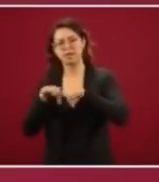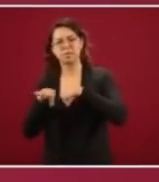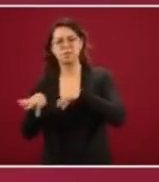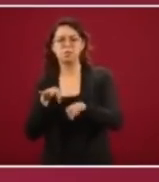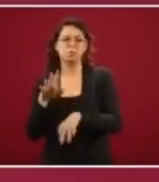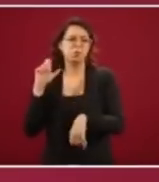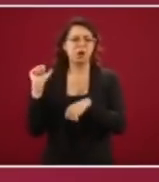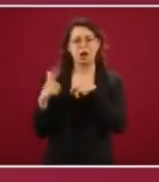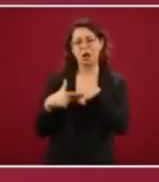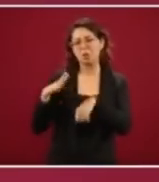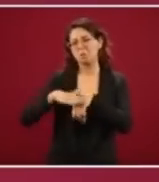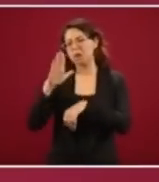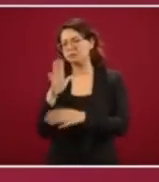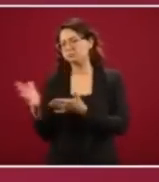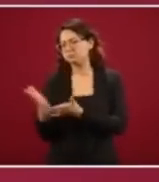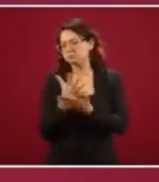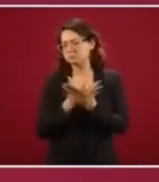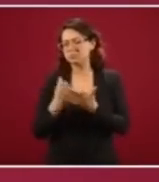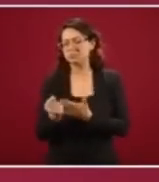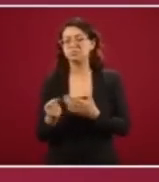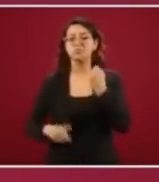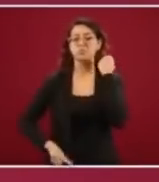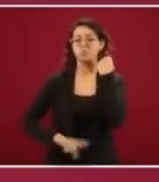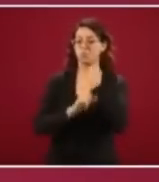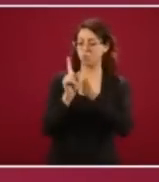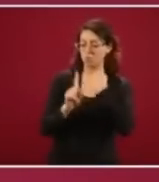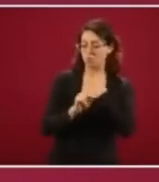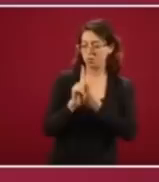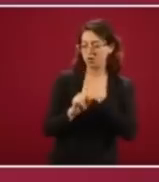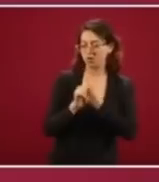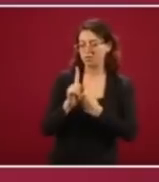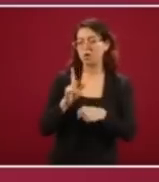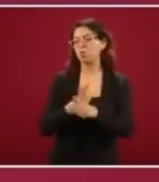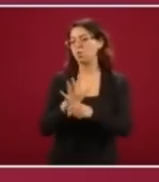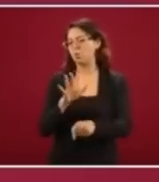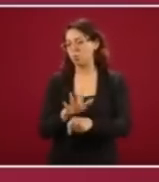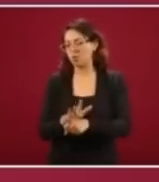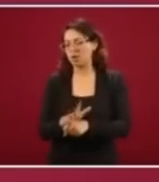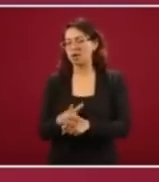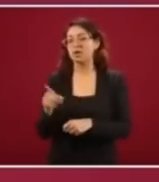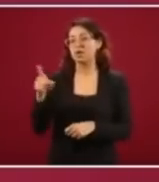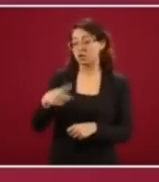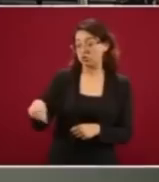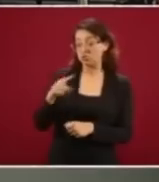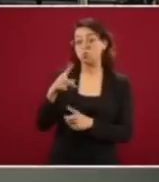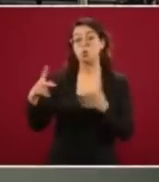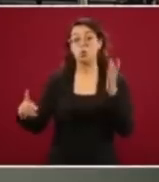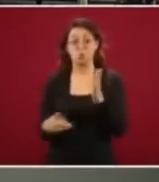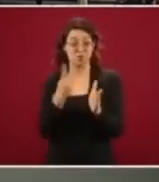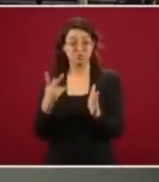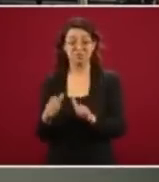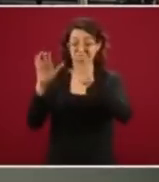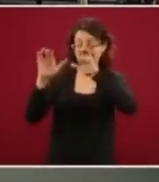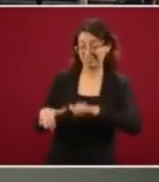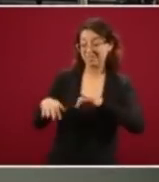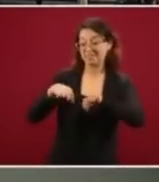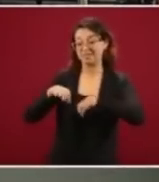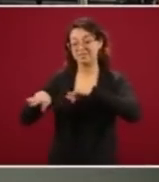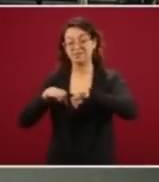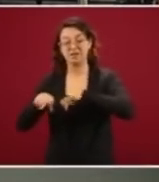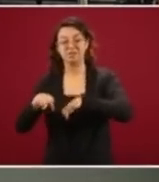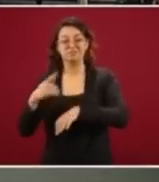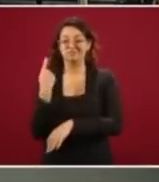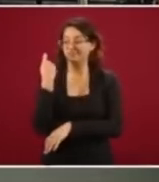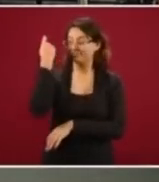conveniente para ellos, porque el problema es que de iniciar nuevamente y ser inscritos formalmente como trabajadores, entonces